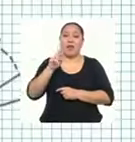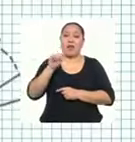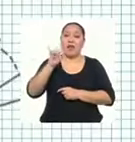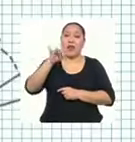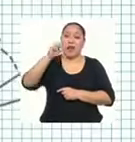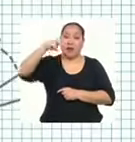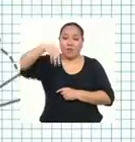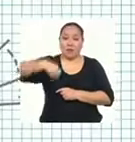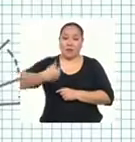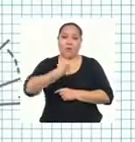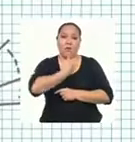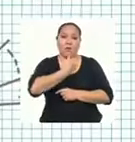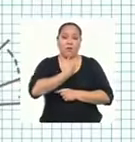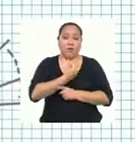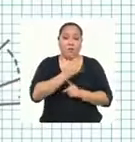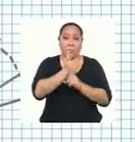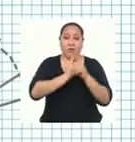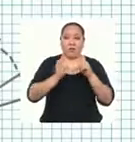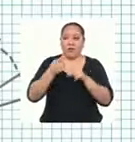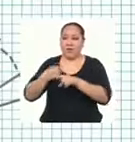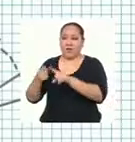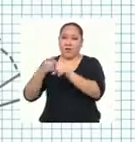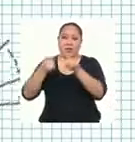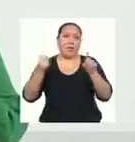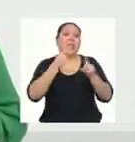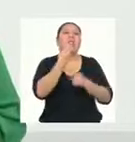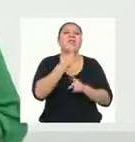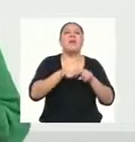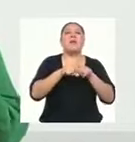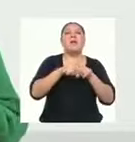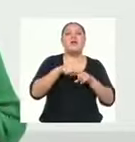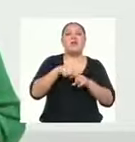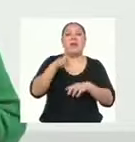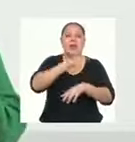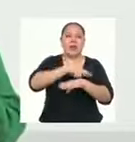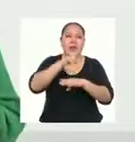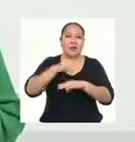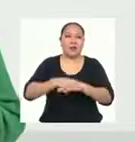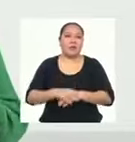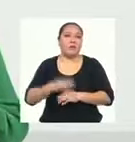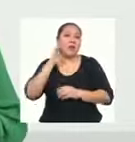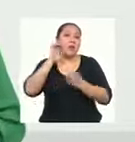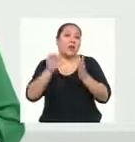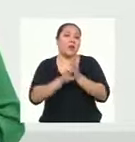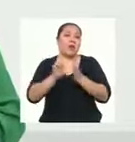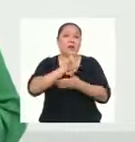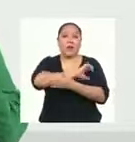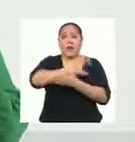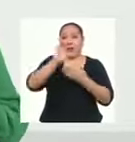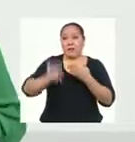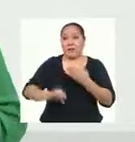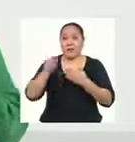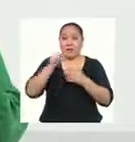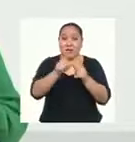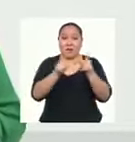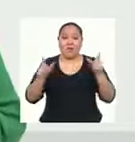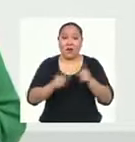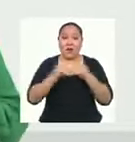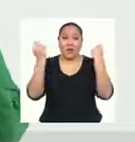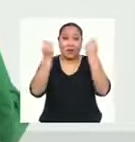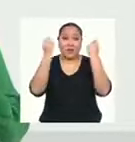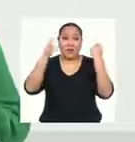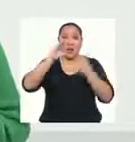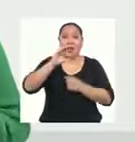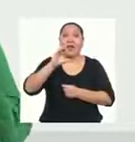Y son diversas dependiendo de la región. Por ejemplo, Cajamarca es considerada la capital del carnaval, pero también